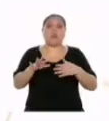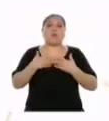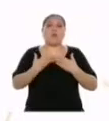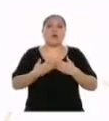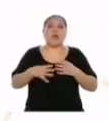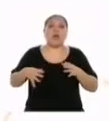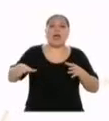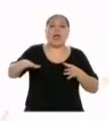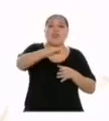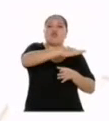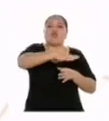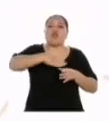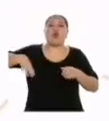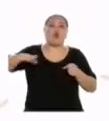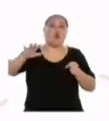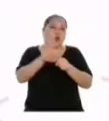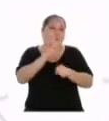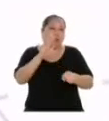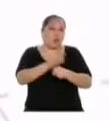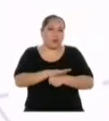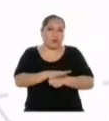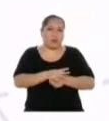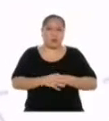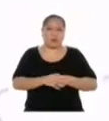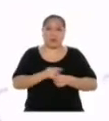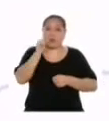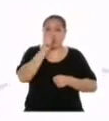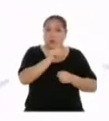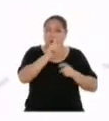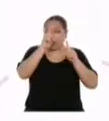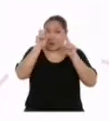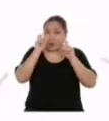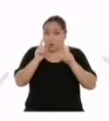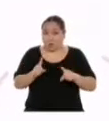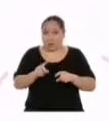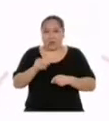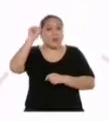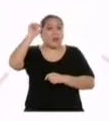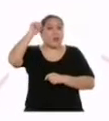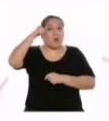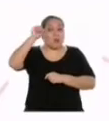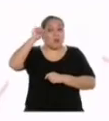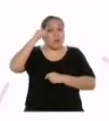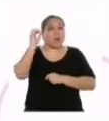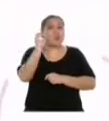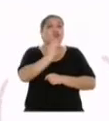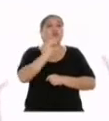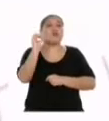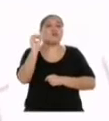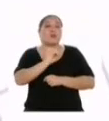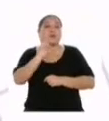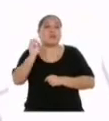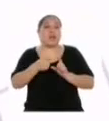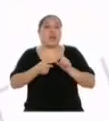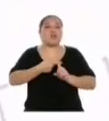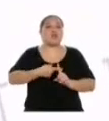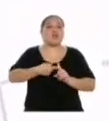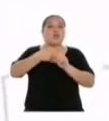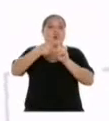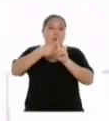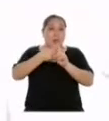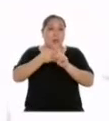puede extender a la población. En cuanto a tu pregunta, debemos recordar que los porcentajes se pueden